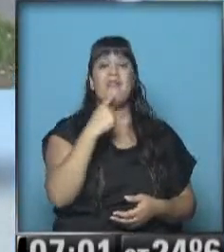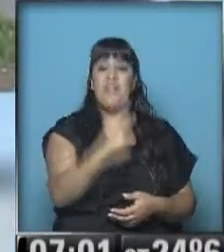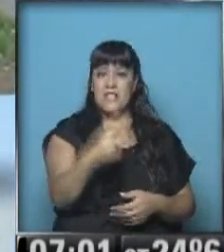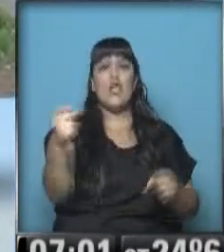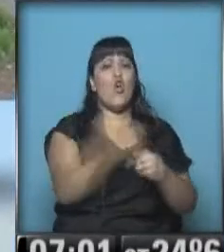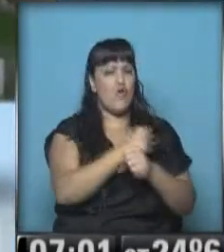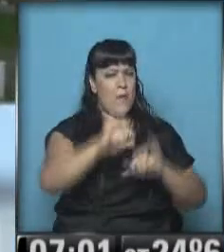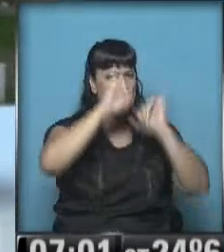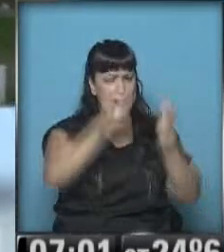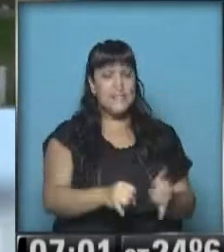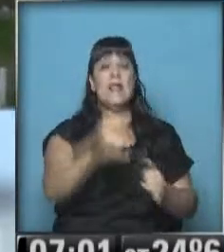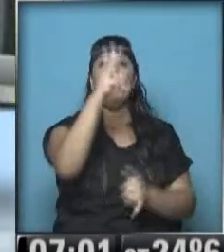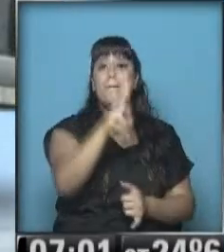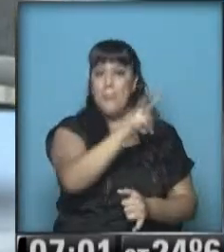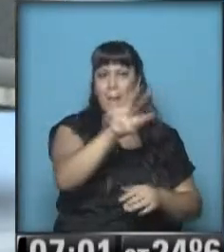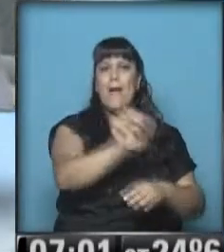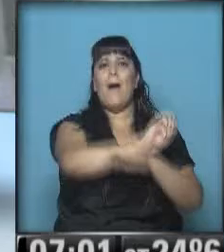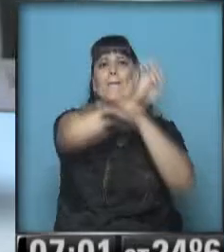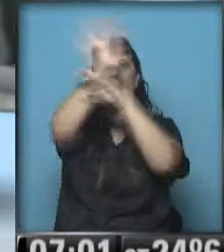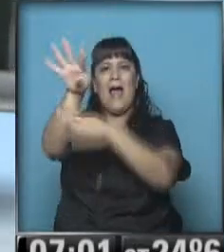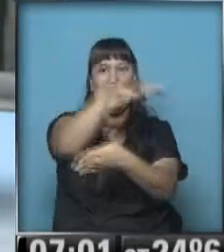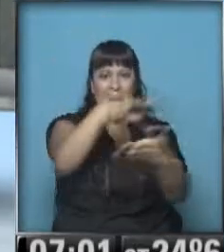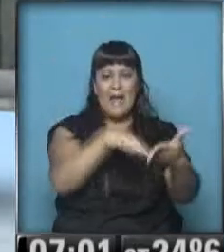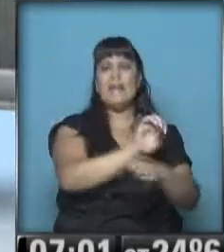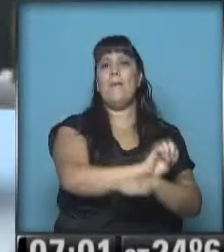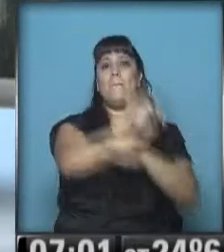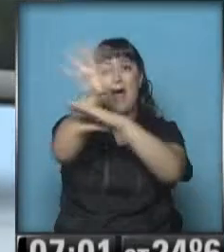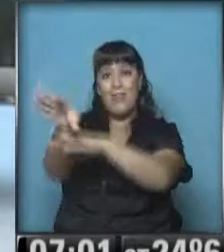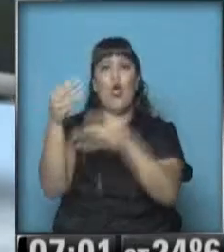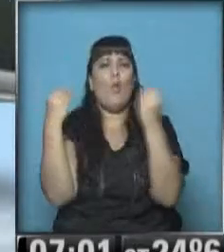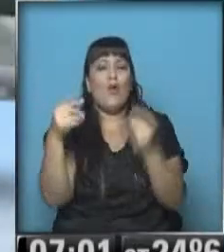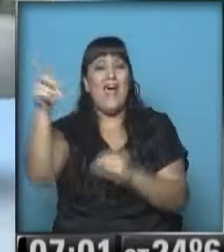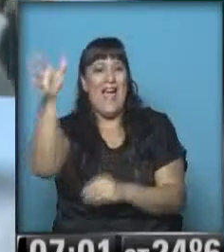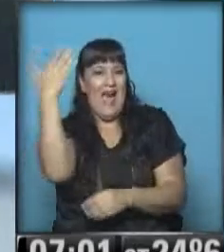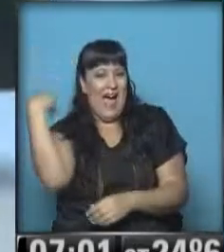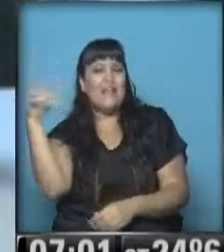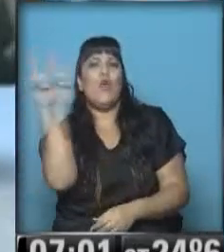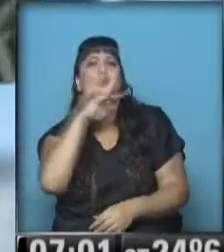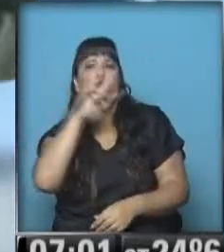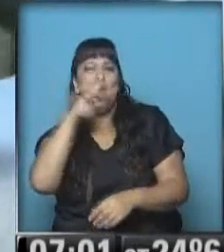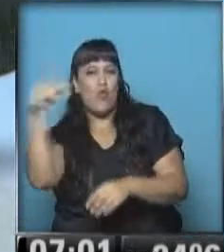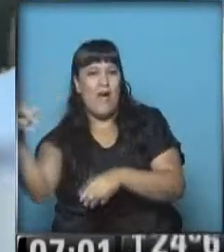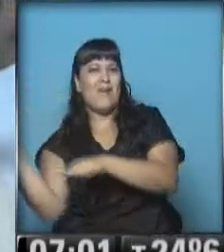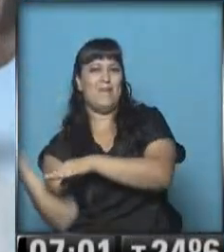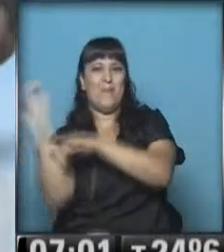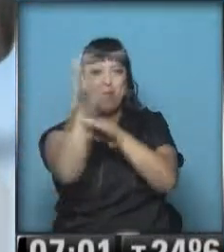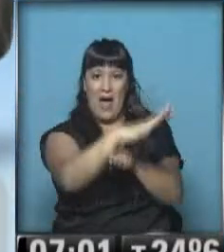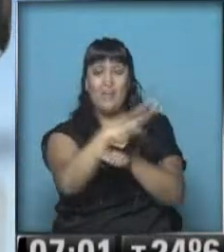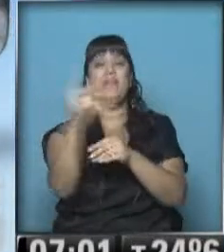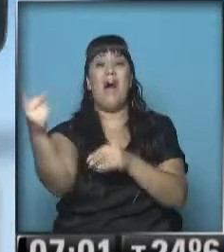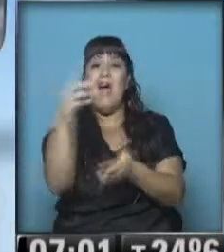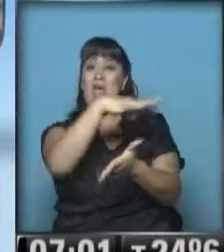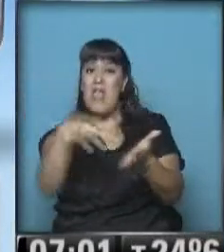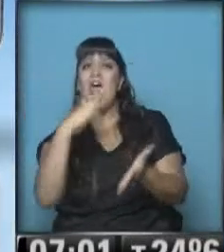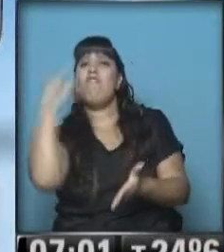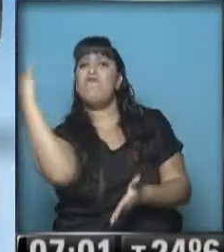le envió una carta que, recordemos, es en respuesta a la recibida por parte de Liliana Montenegro. Allí denunciaba